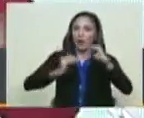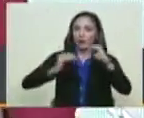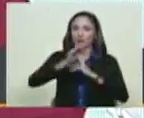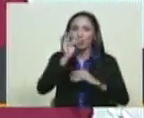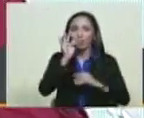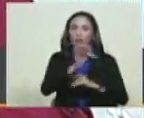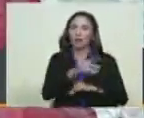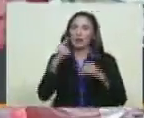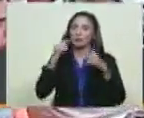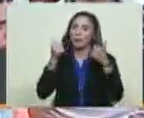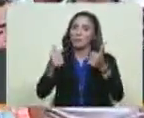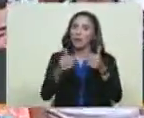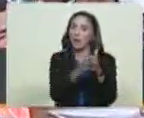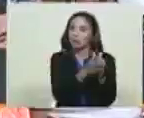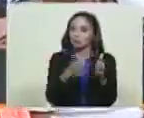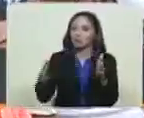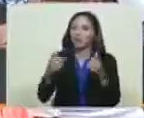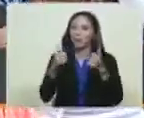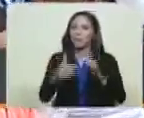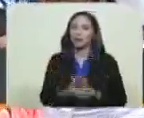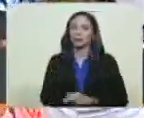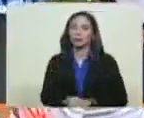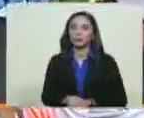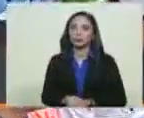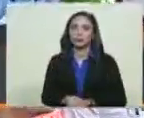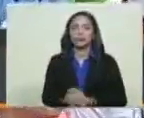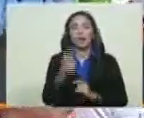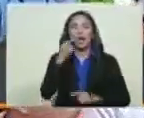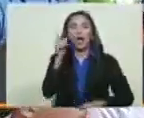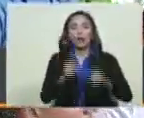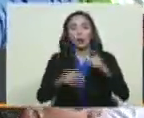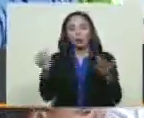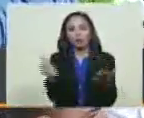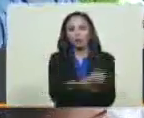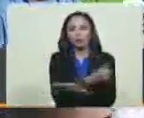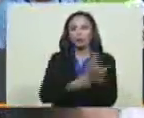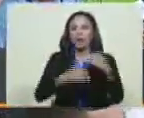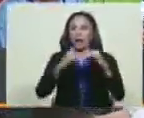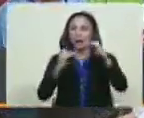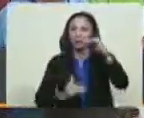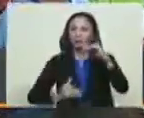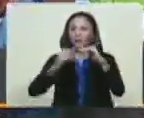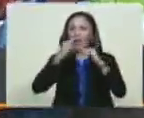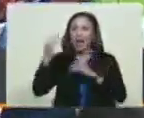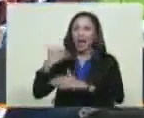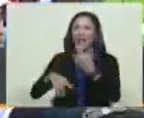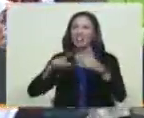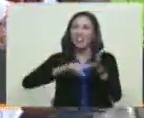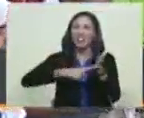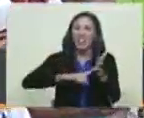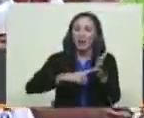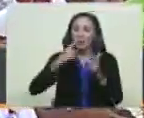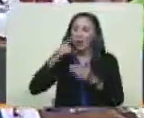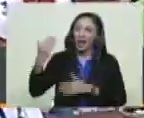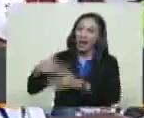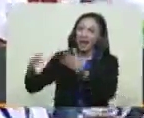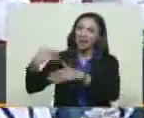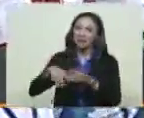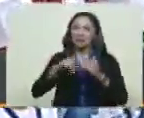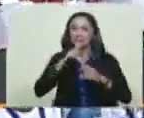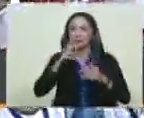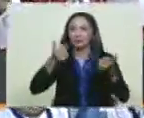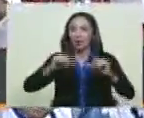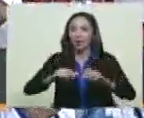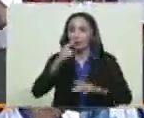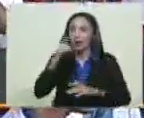va bien y muy pronto voy a eliminar el déficit fiscal que tenía venezuela y vamos a tener déficit